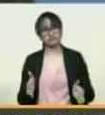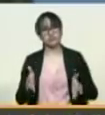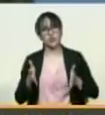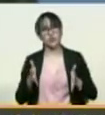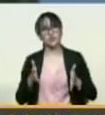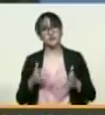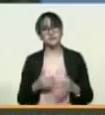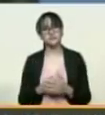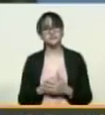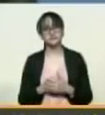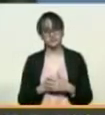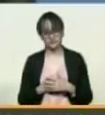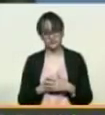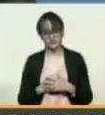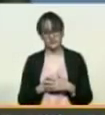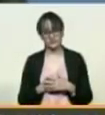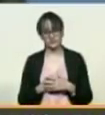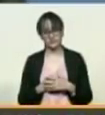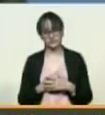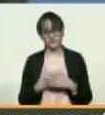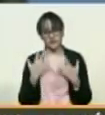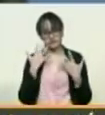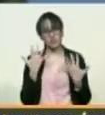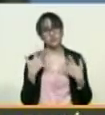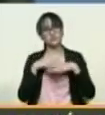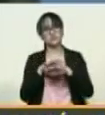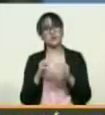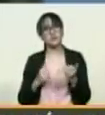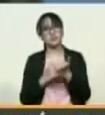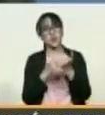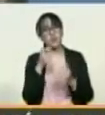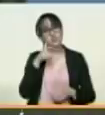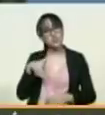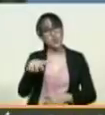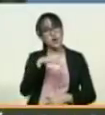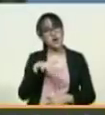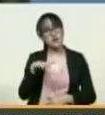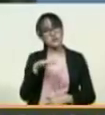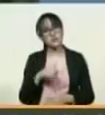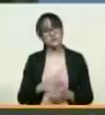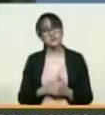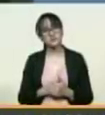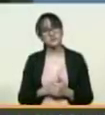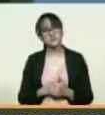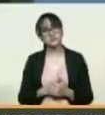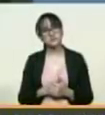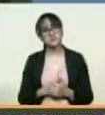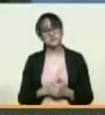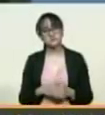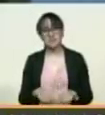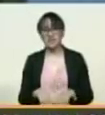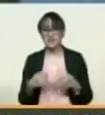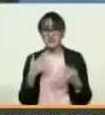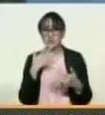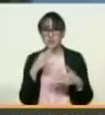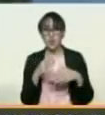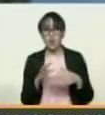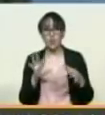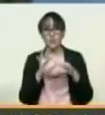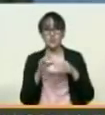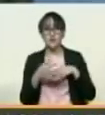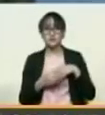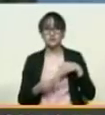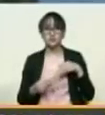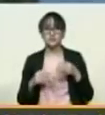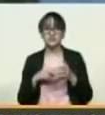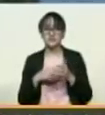la visión integracionista a favor de nuestros pueblos. El golpear a la UNASUR en este momento sería golpear directamente